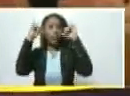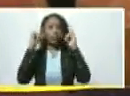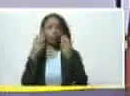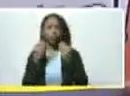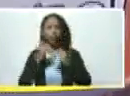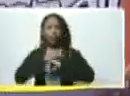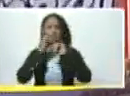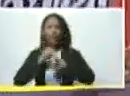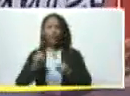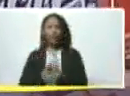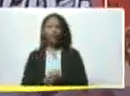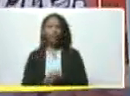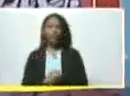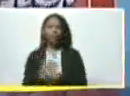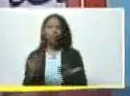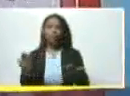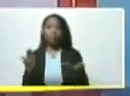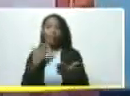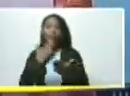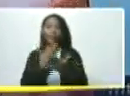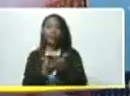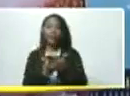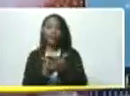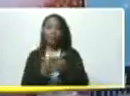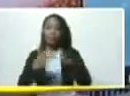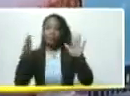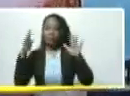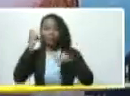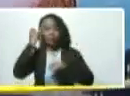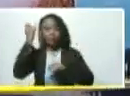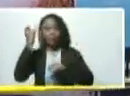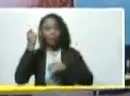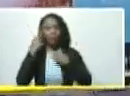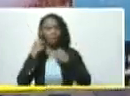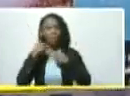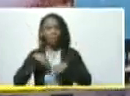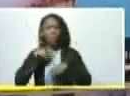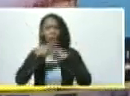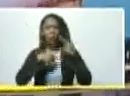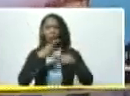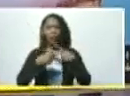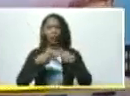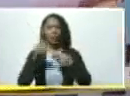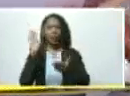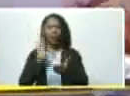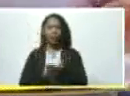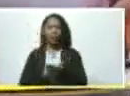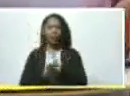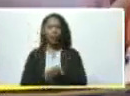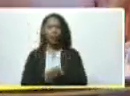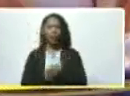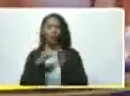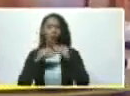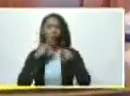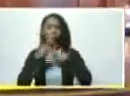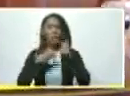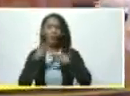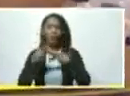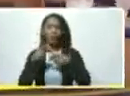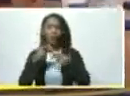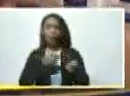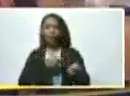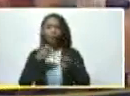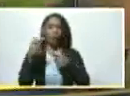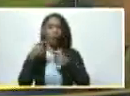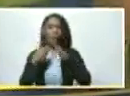mucha felicidad y le agradecemos pues su creatividad para que estas políticas sean implementadas, todas las políticas que llevan adelante las